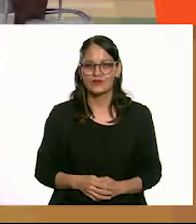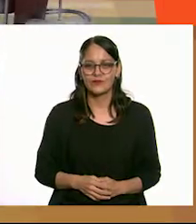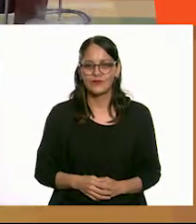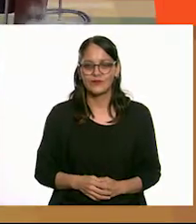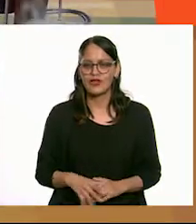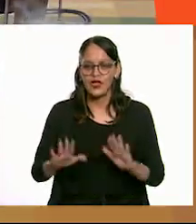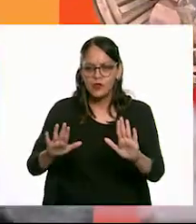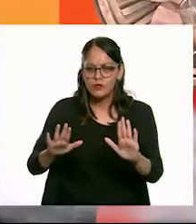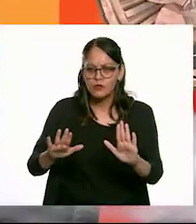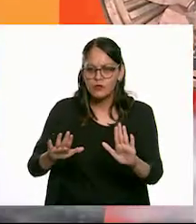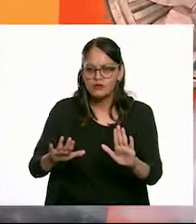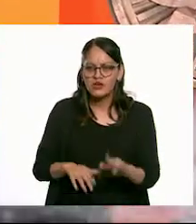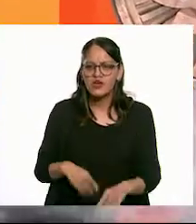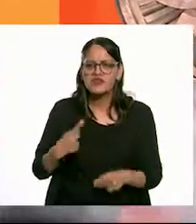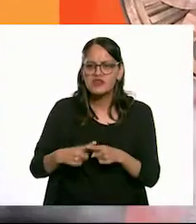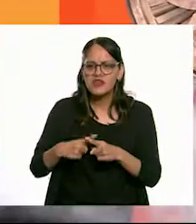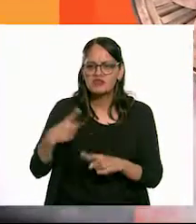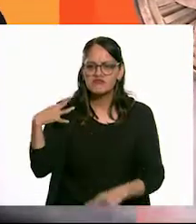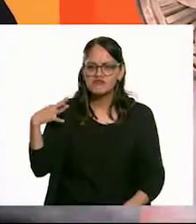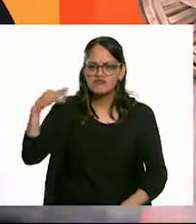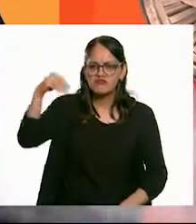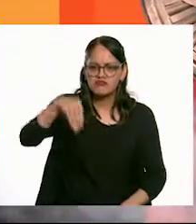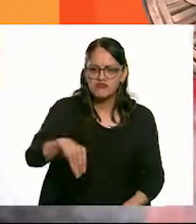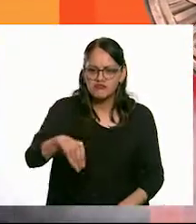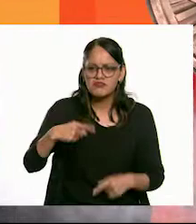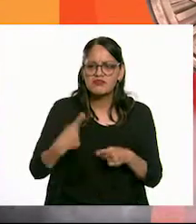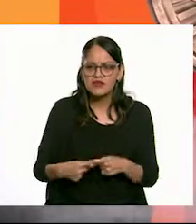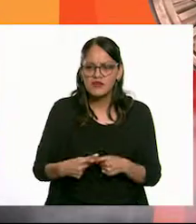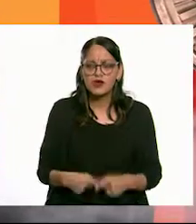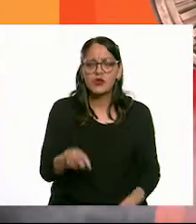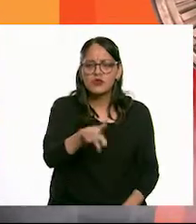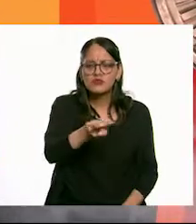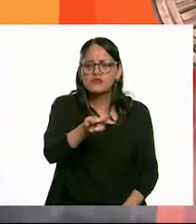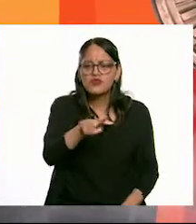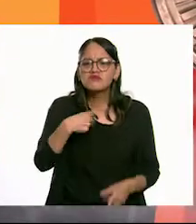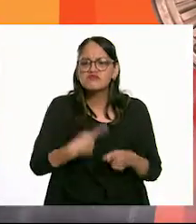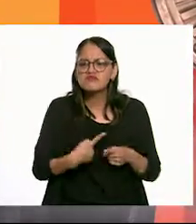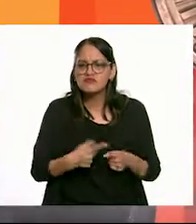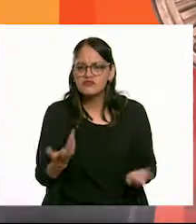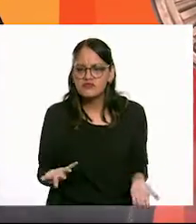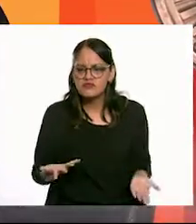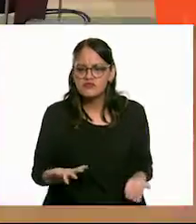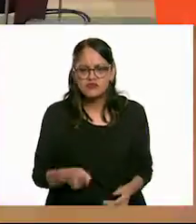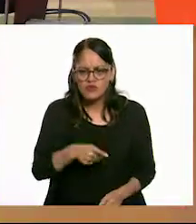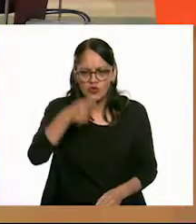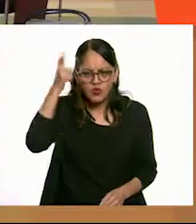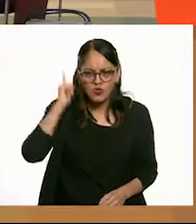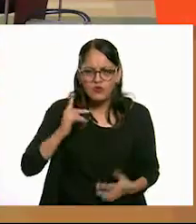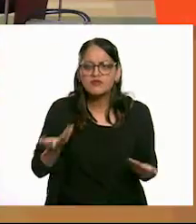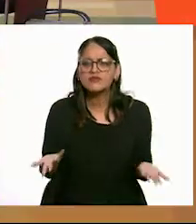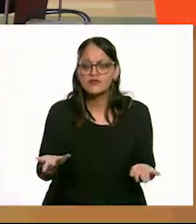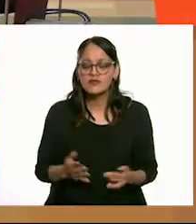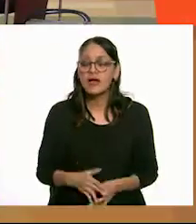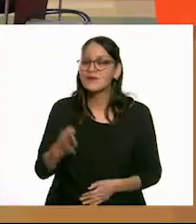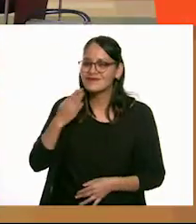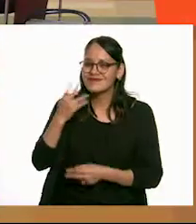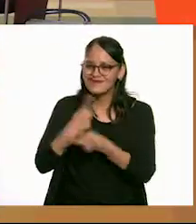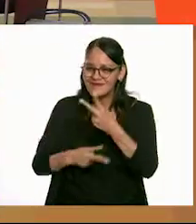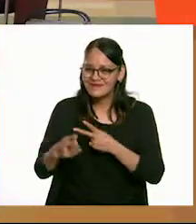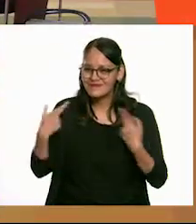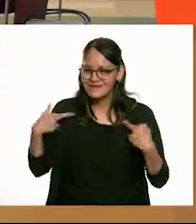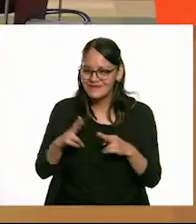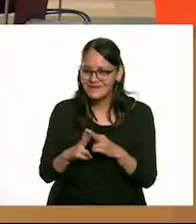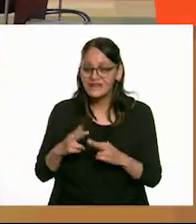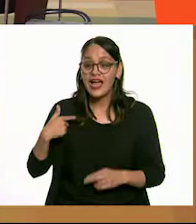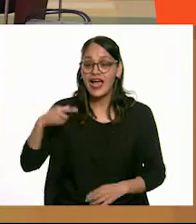¡Un momento! ¿Quién me ha traído aquí? ¿Y quiénes son ustedes dos, par de locos? Oh, bienvenido, maestro Beethoven. Te hemos